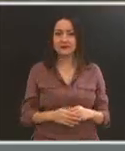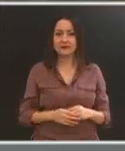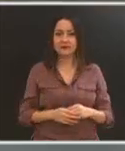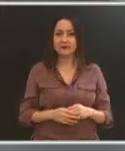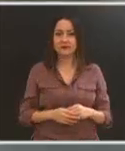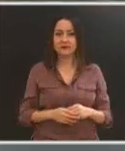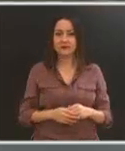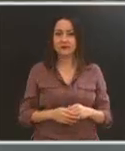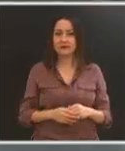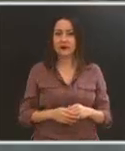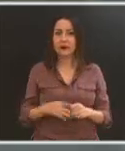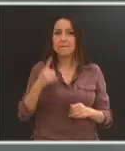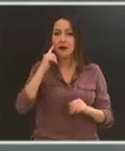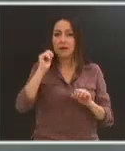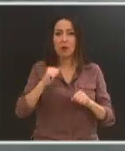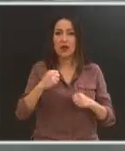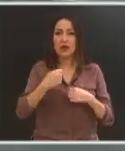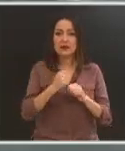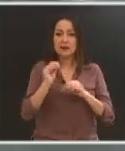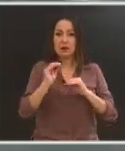la motivación para crear un movimiento por la paz en Costa Rica.